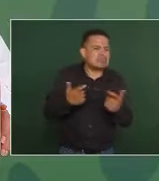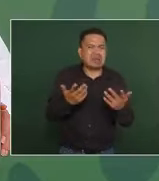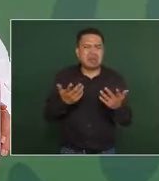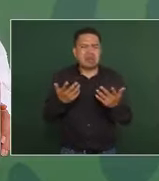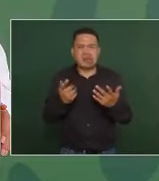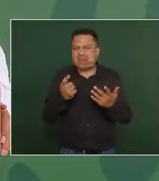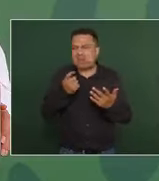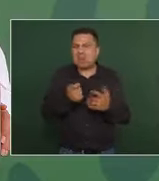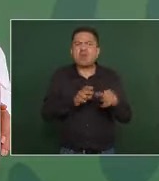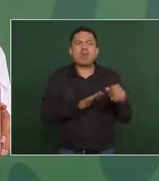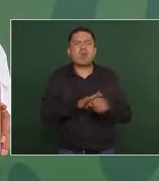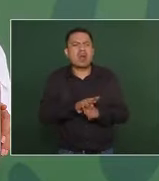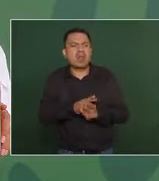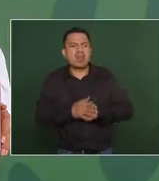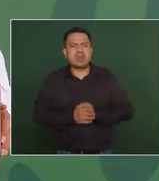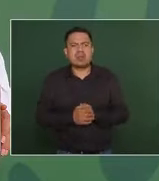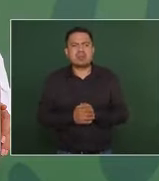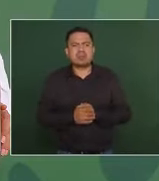Pues las